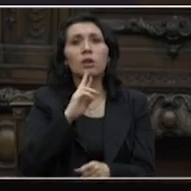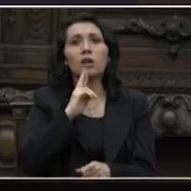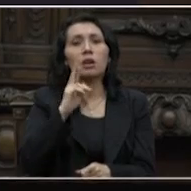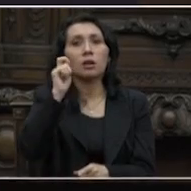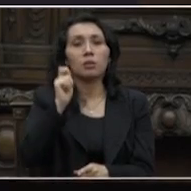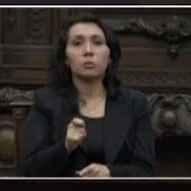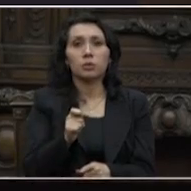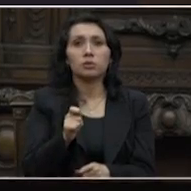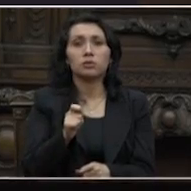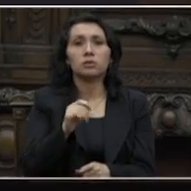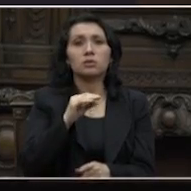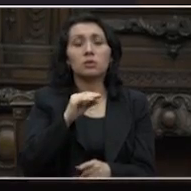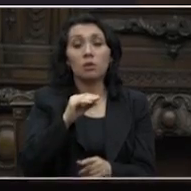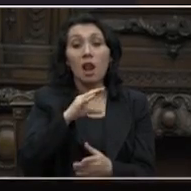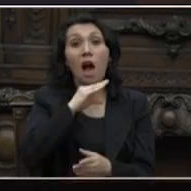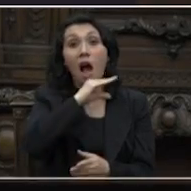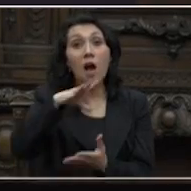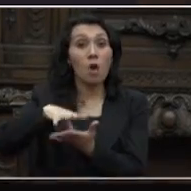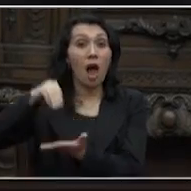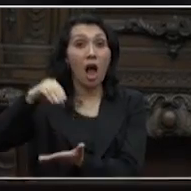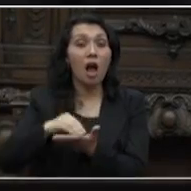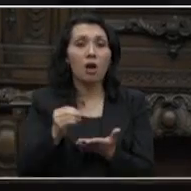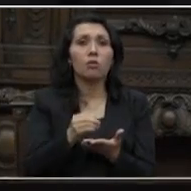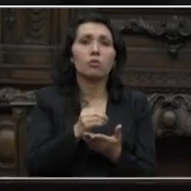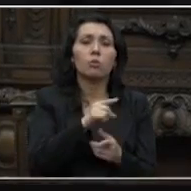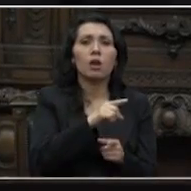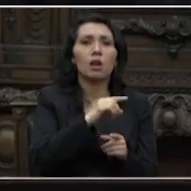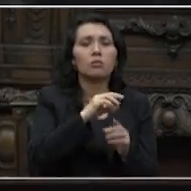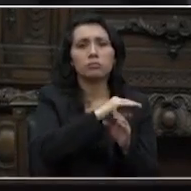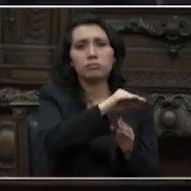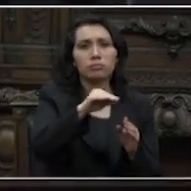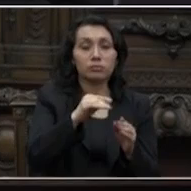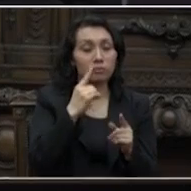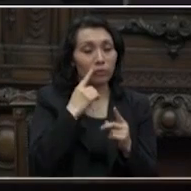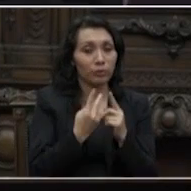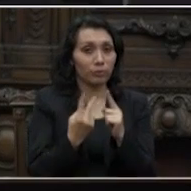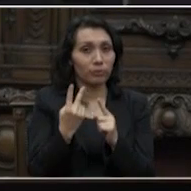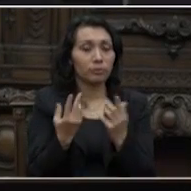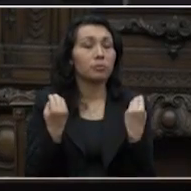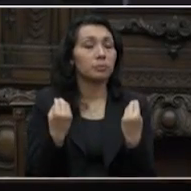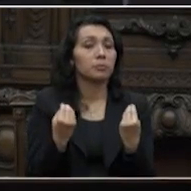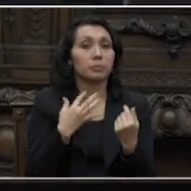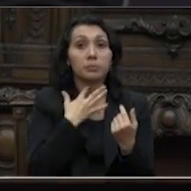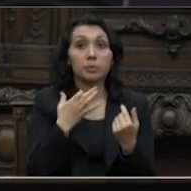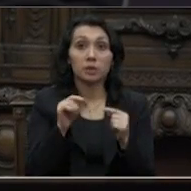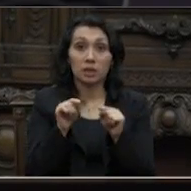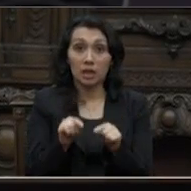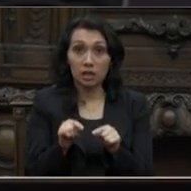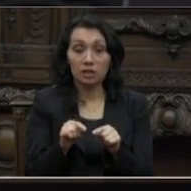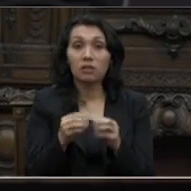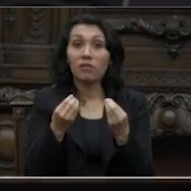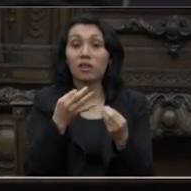sentencia del campo algodonero y la sentencia de Rosendo Cantú. ¿Por qué? Porque ahí, como